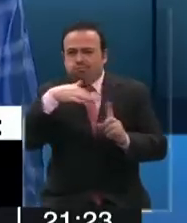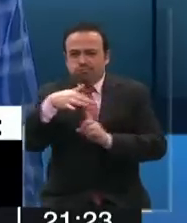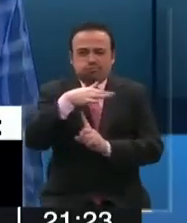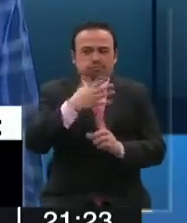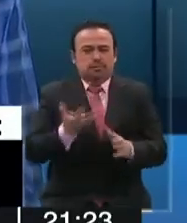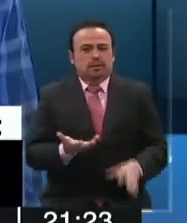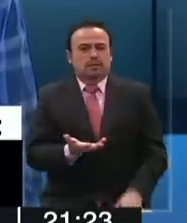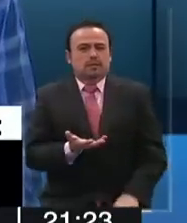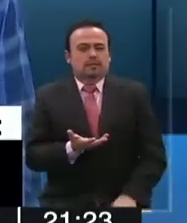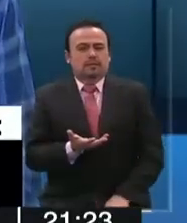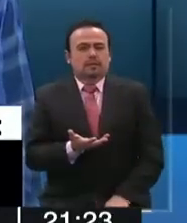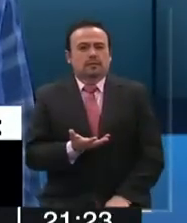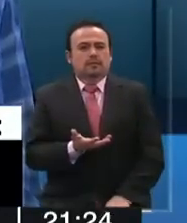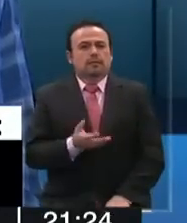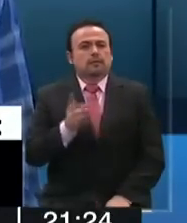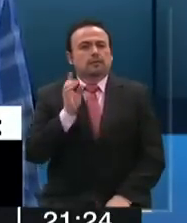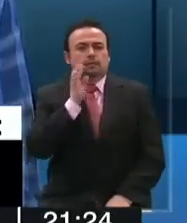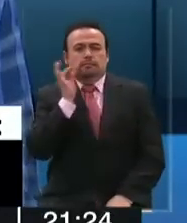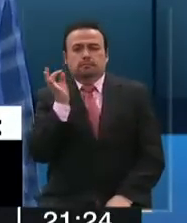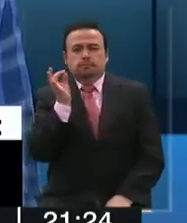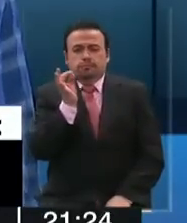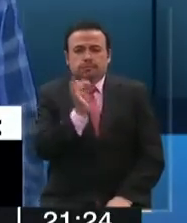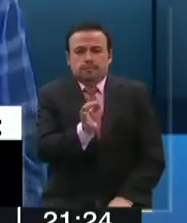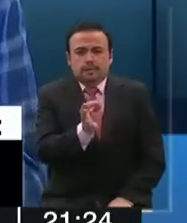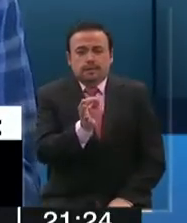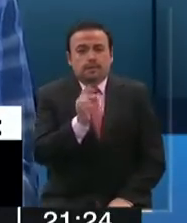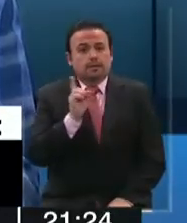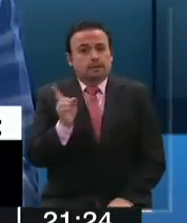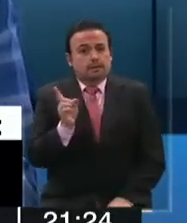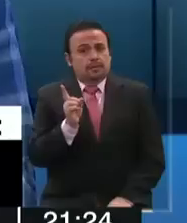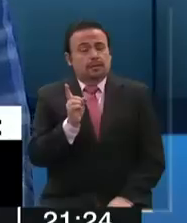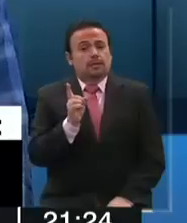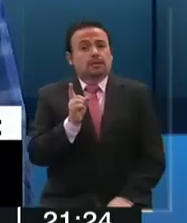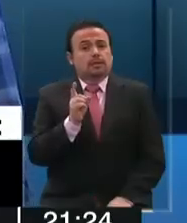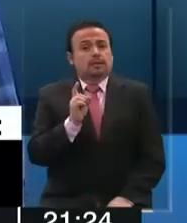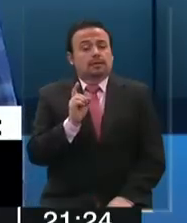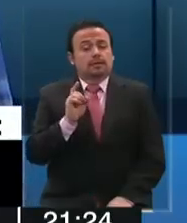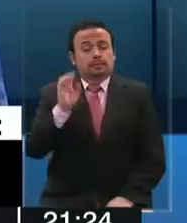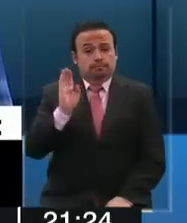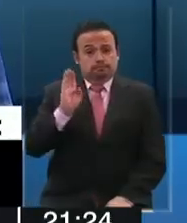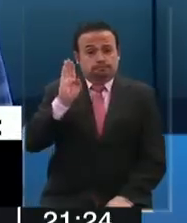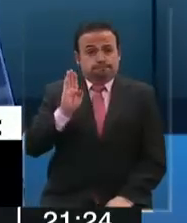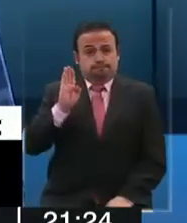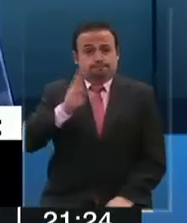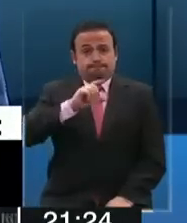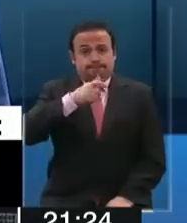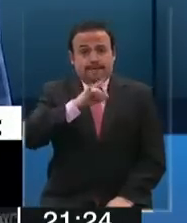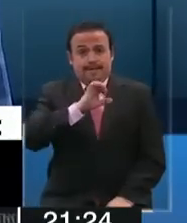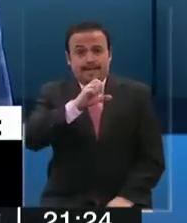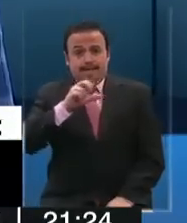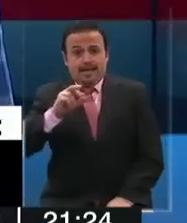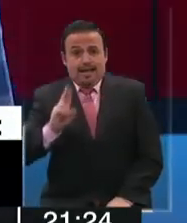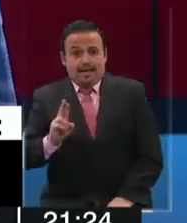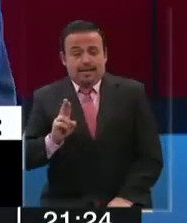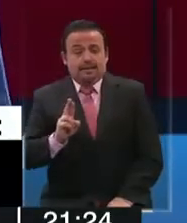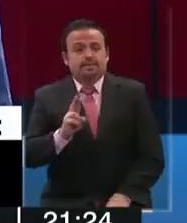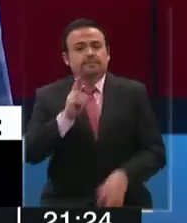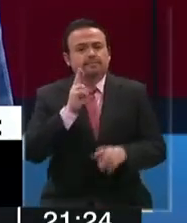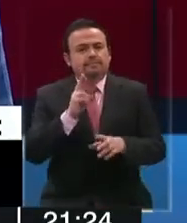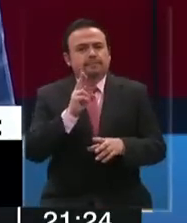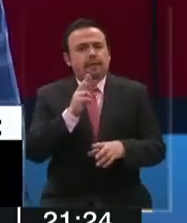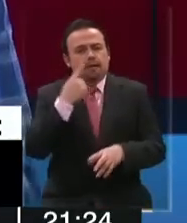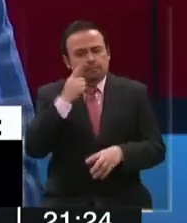suscitado un tono ponderado como el que empleó creo que ha sido apropiado para ir viendo con